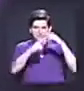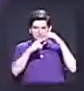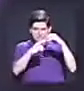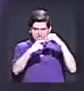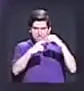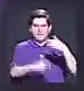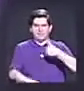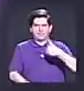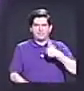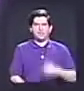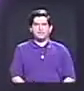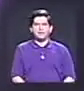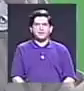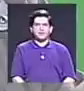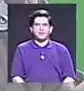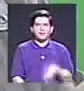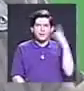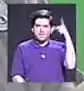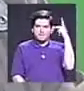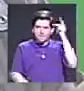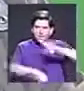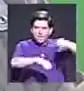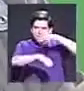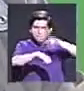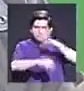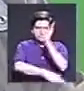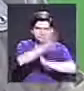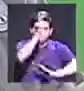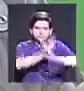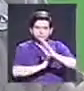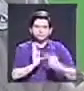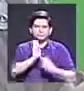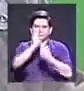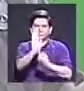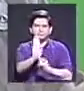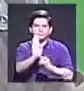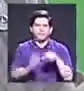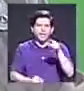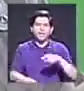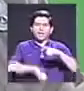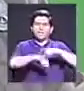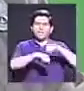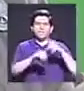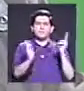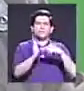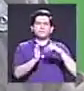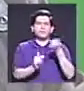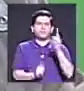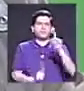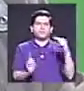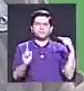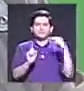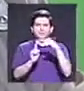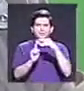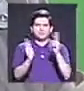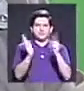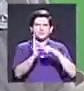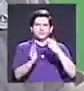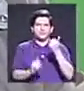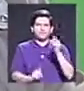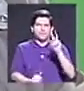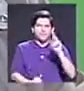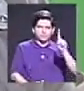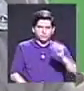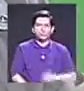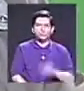Principalmente está el lanzamiento de la Política Nacional de Discapacidad con un periodo del 2011 al 2021.